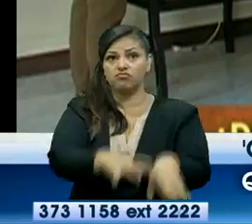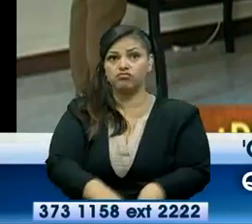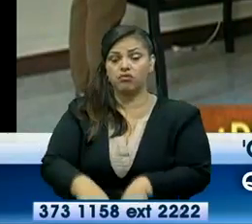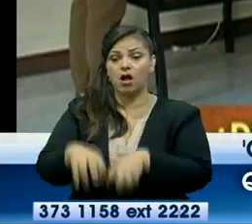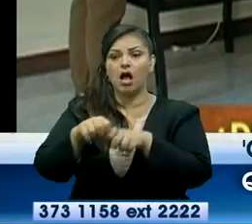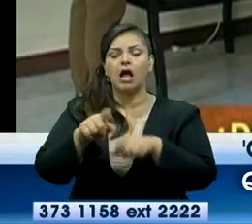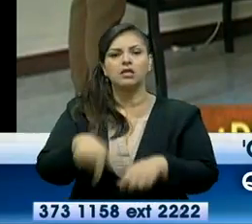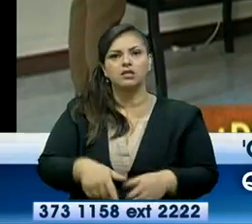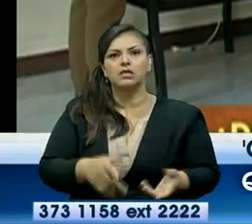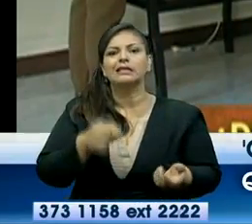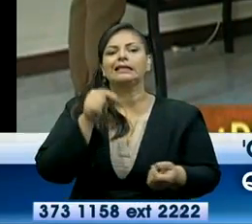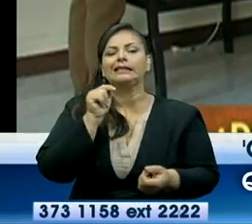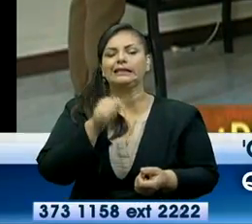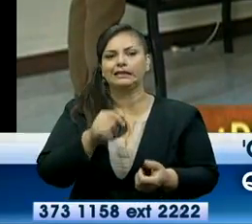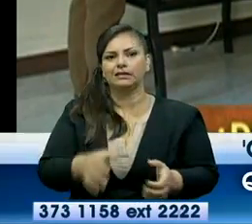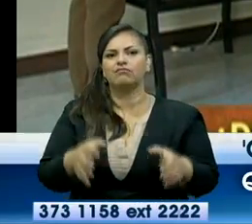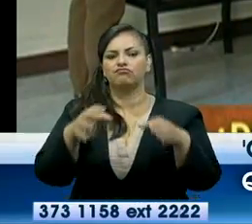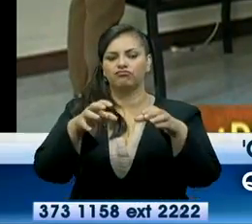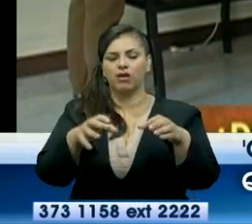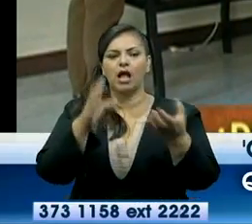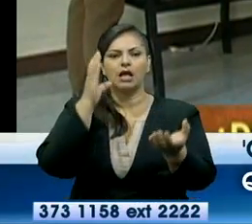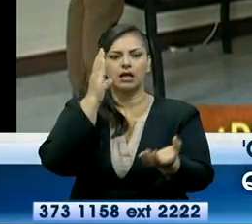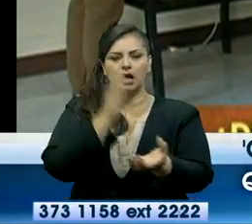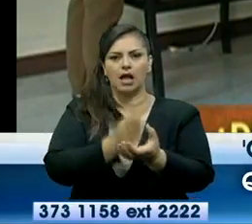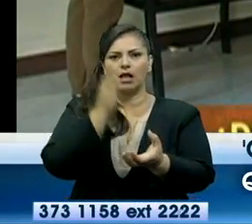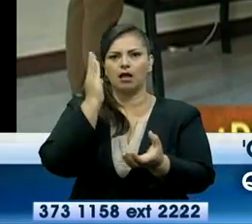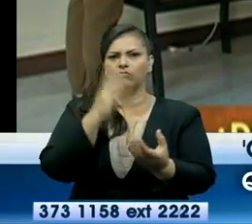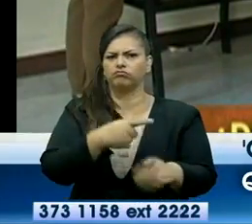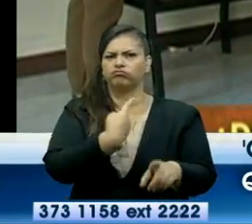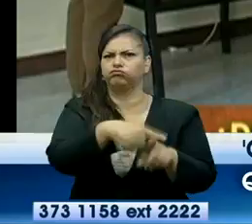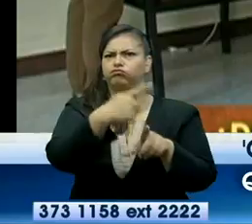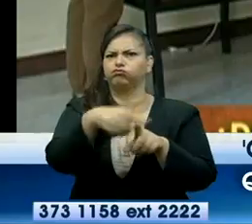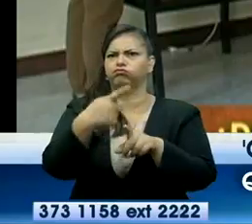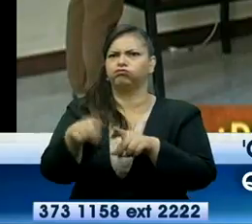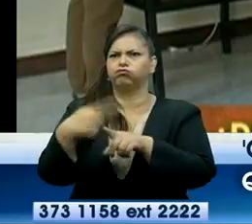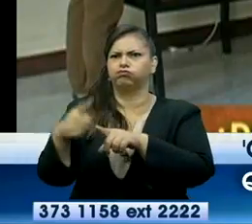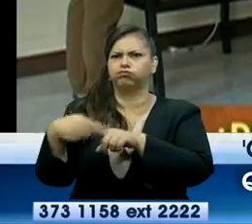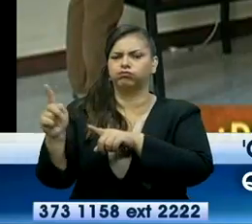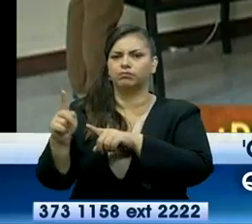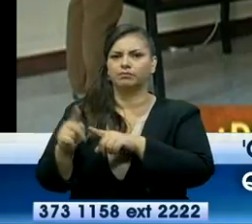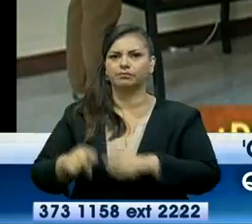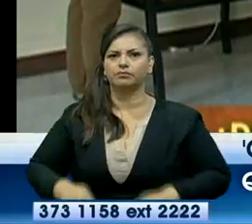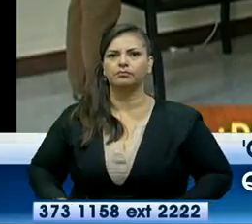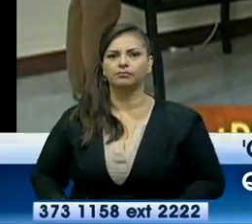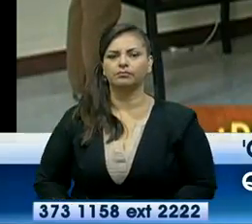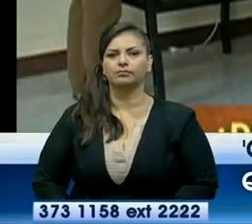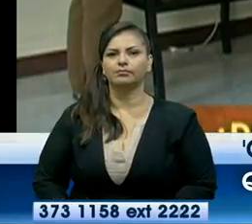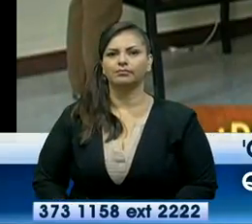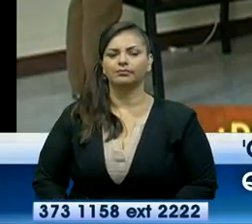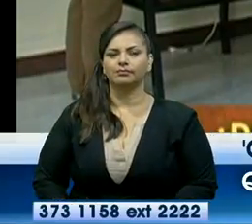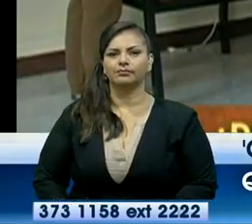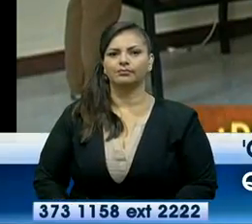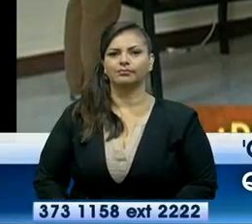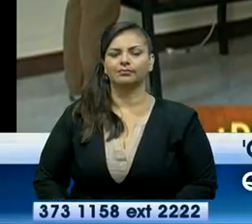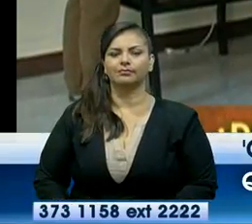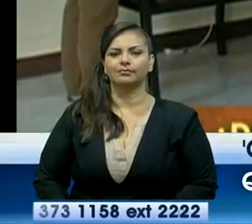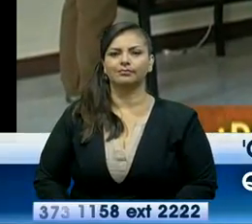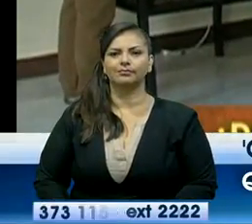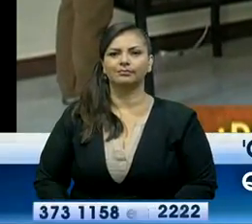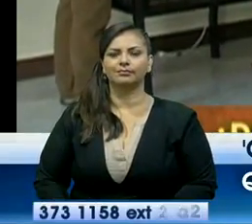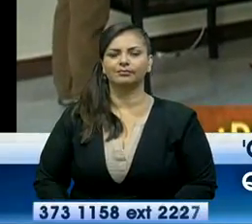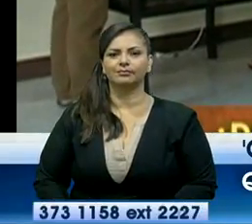y en realidad es más que nada una leyenda la que está alrededor de él